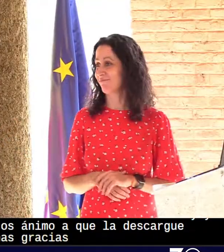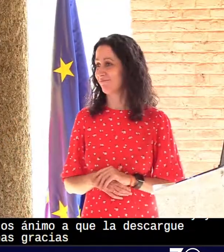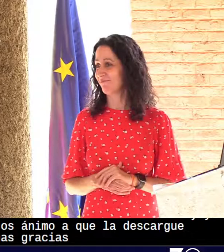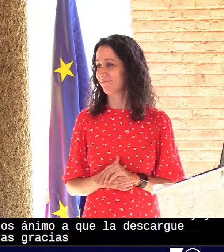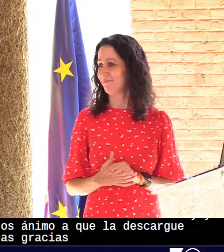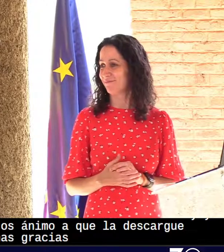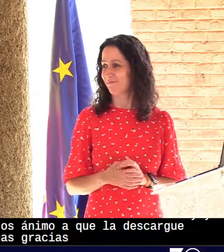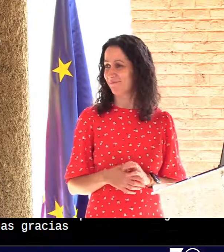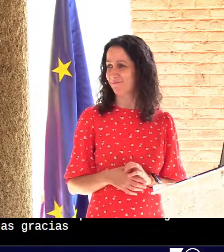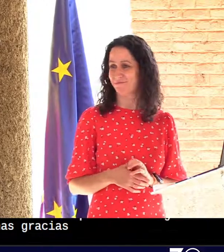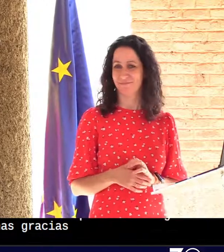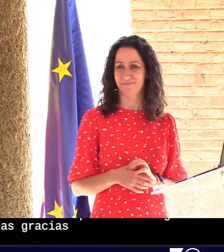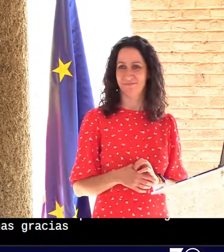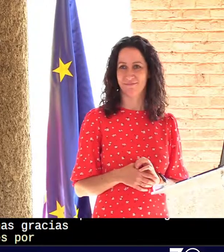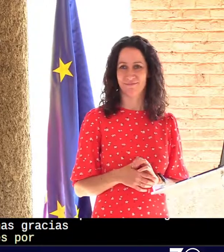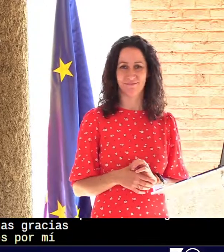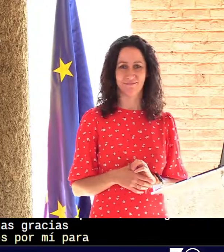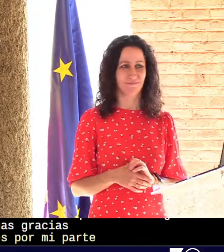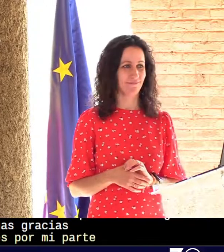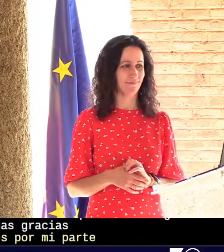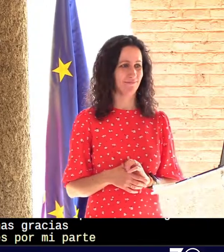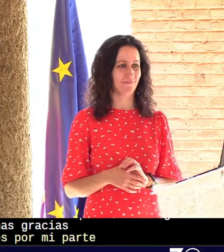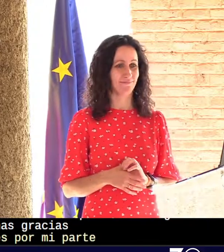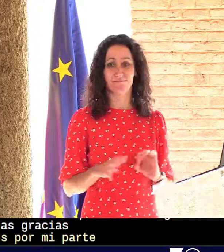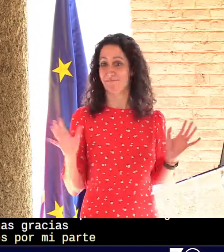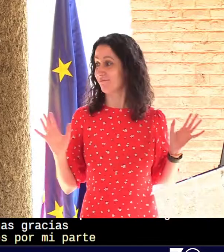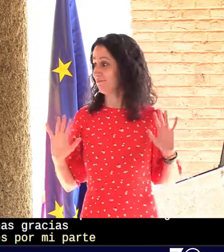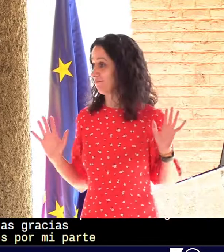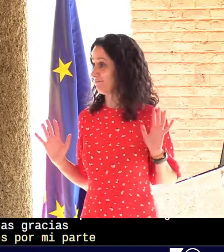gracias Bueno pues por mi